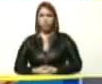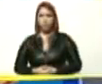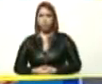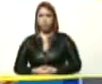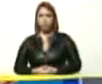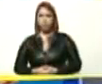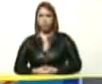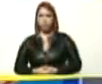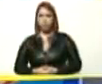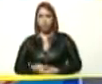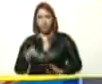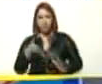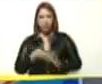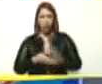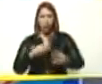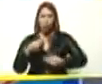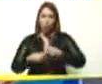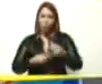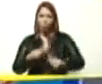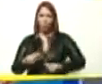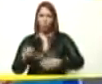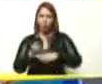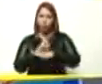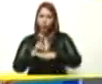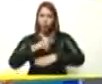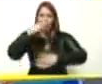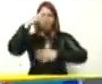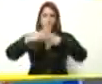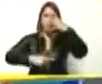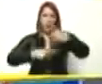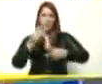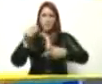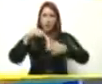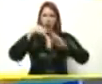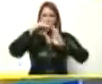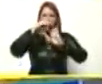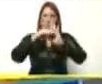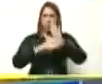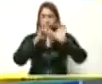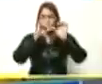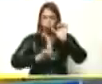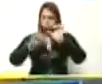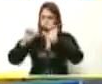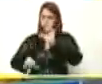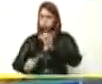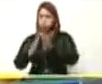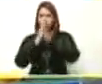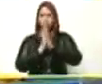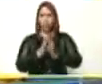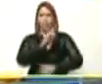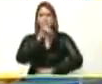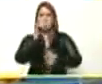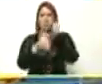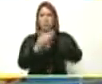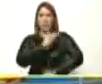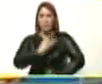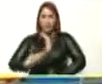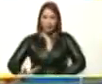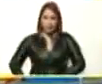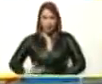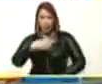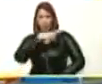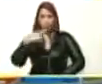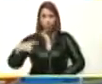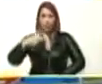de su aplicación, y un plan más detallado, señora vicepresidenta, la república, un plan más